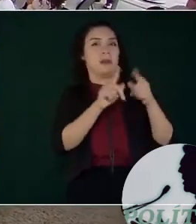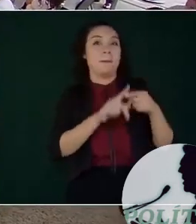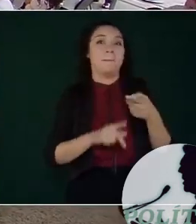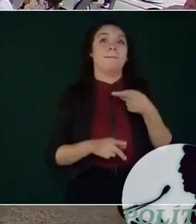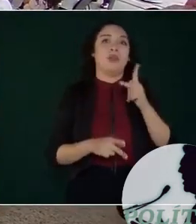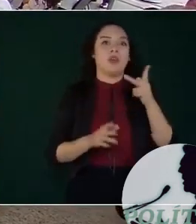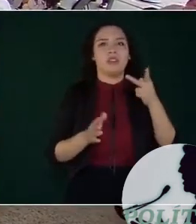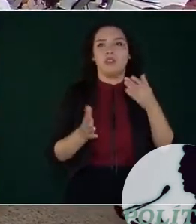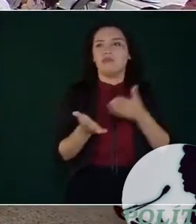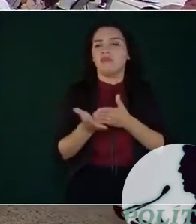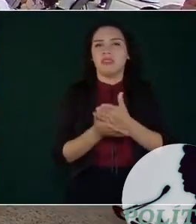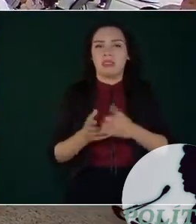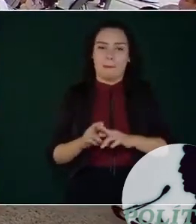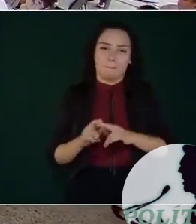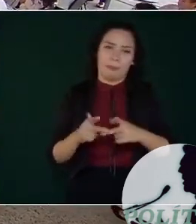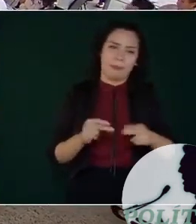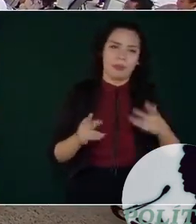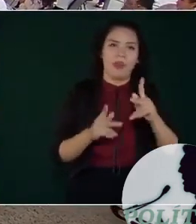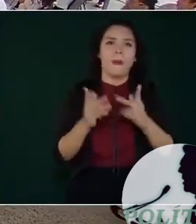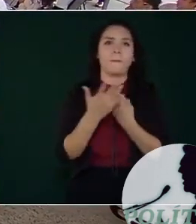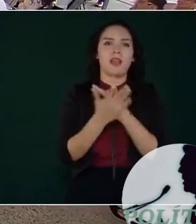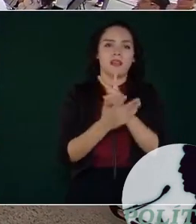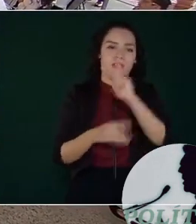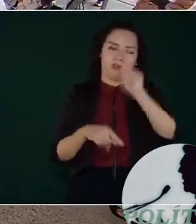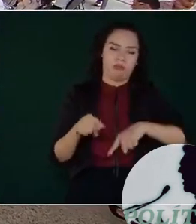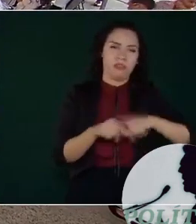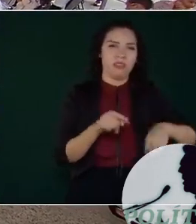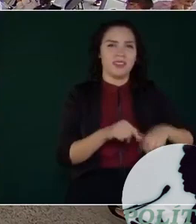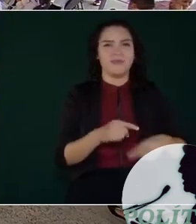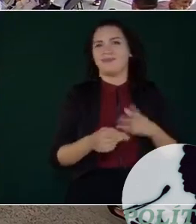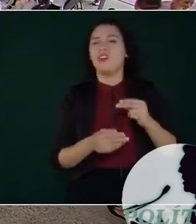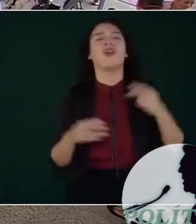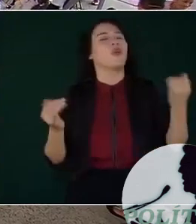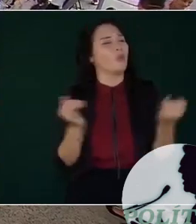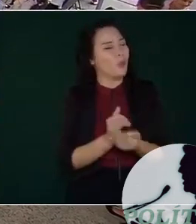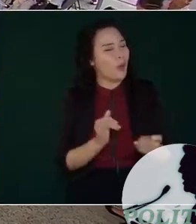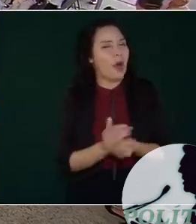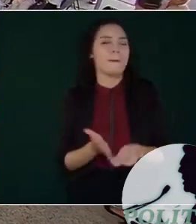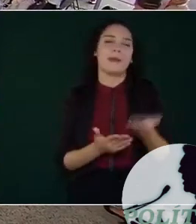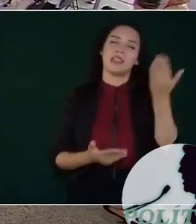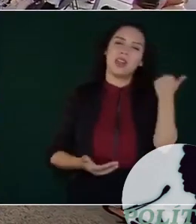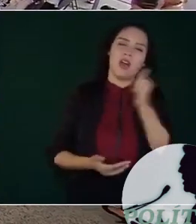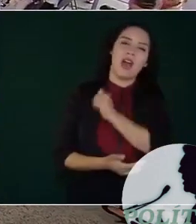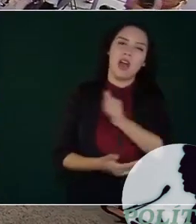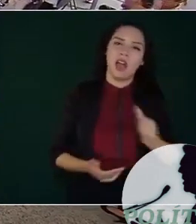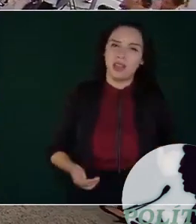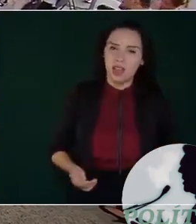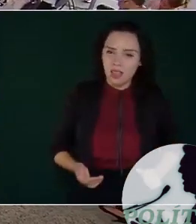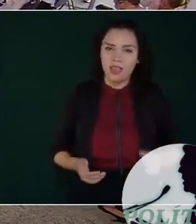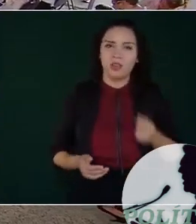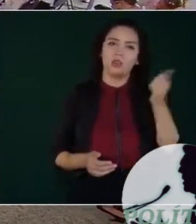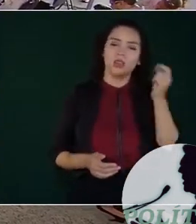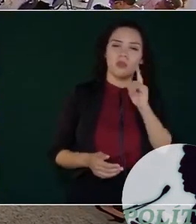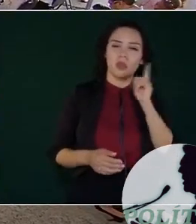En 2012, la exalcaldesa Magdalena Peraza Guerra quiso poner igual un parque, taló el mangle